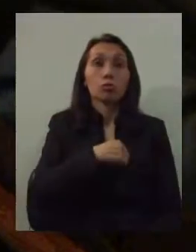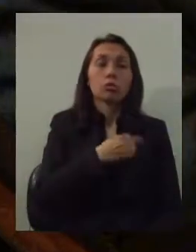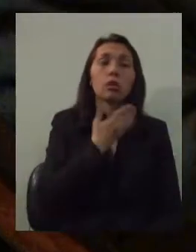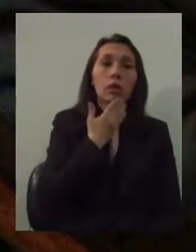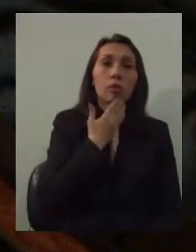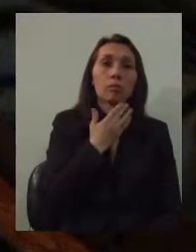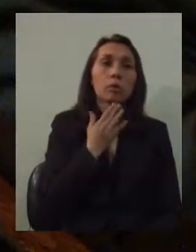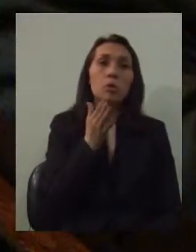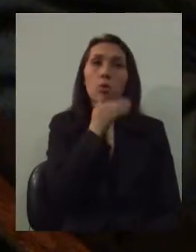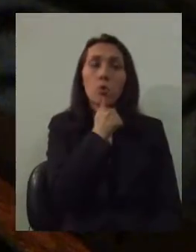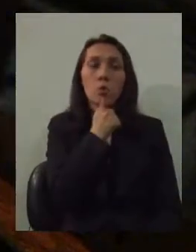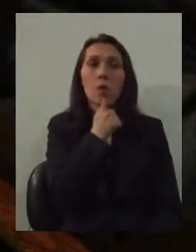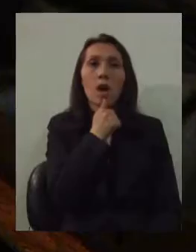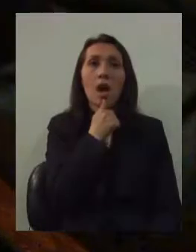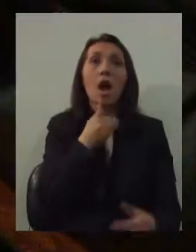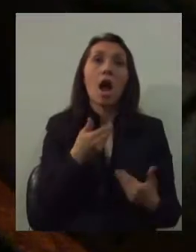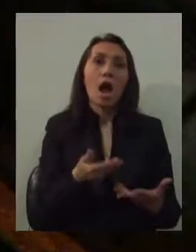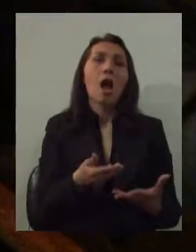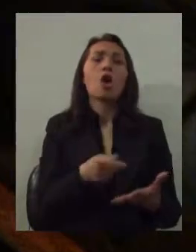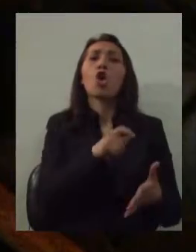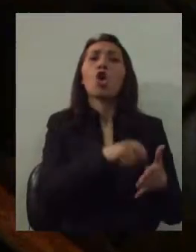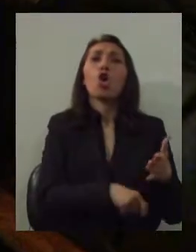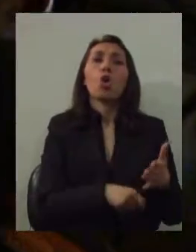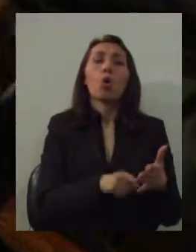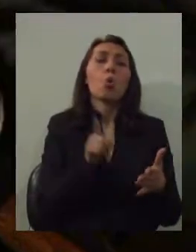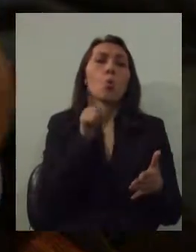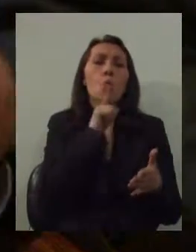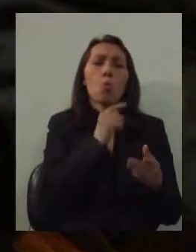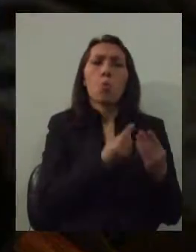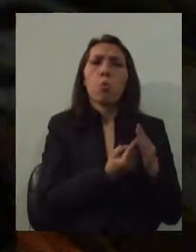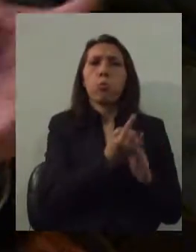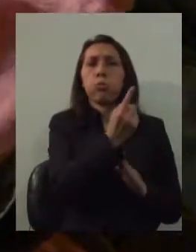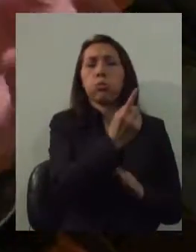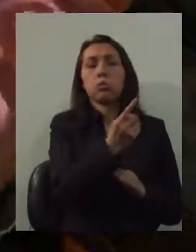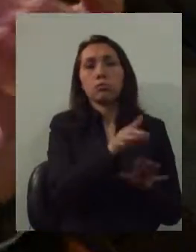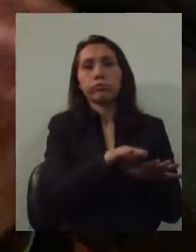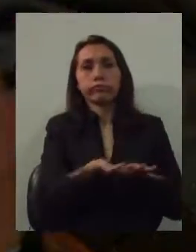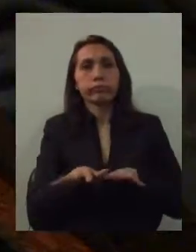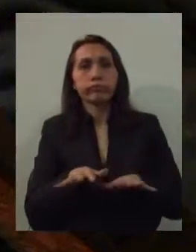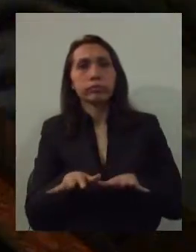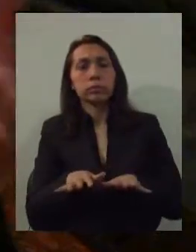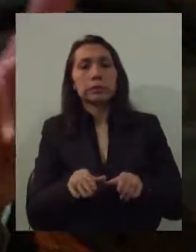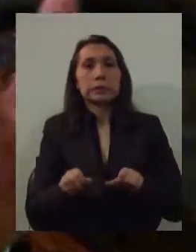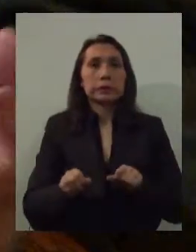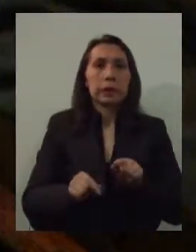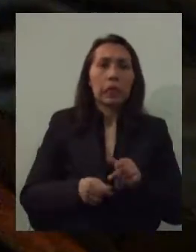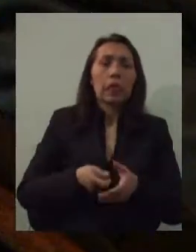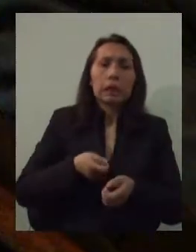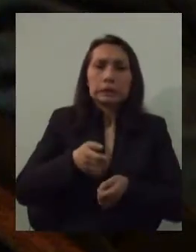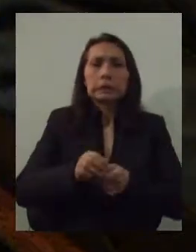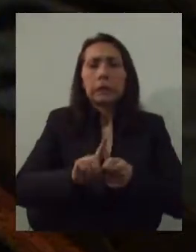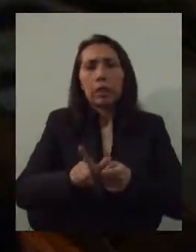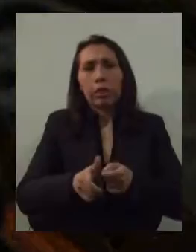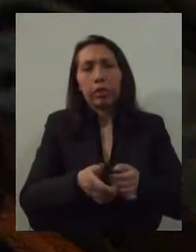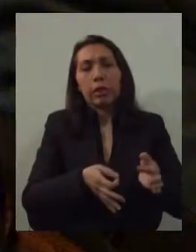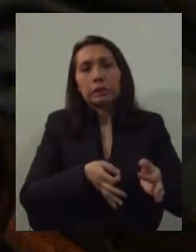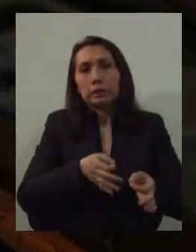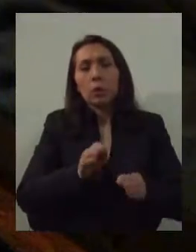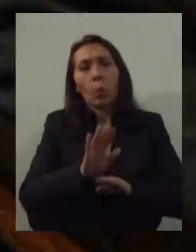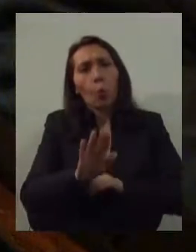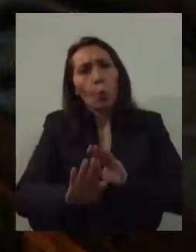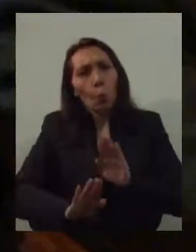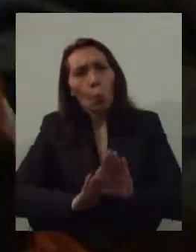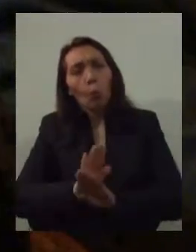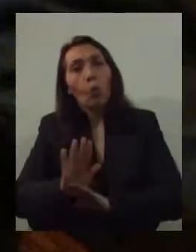hemos tenido, ahora tenemos un código de última generación, pero no hemos venido manejando con alambre, sí. Como decimos allá, ¿no? O sea, atándolo